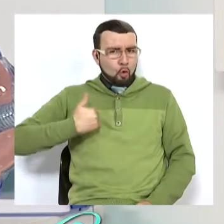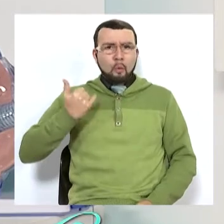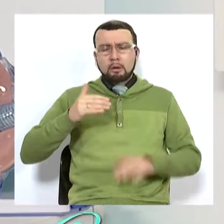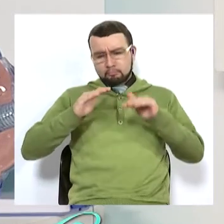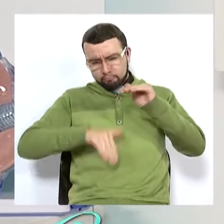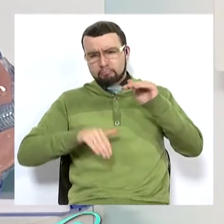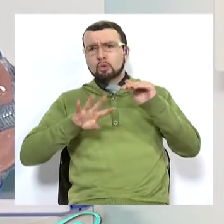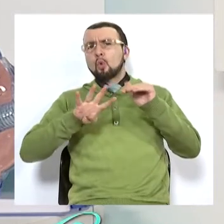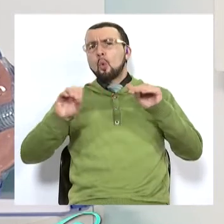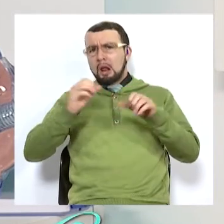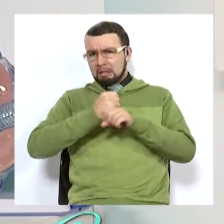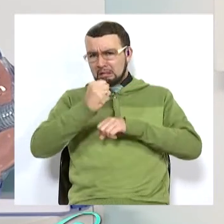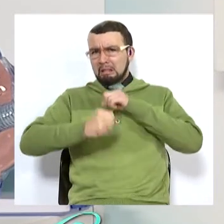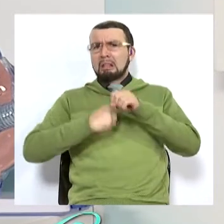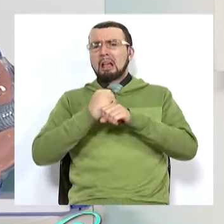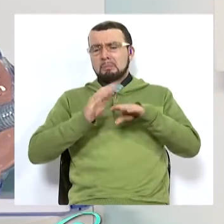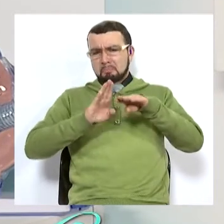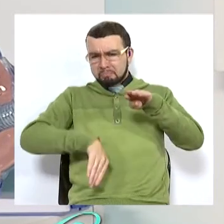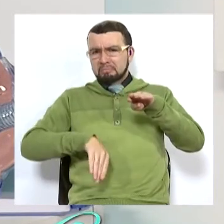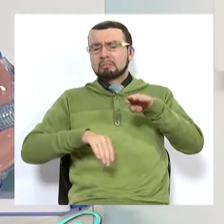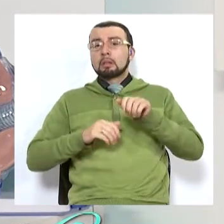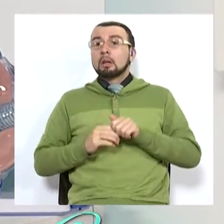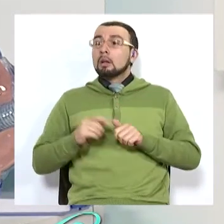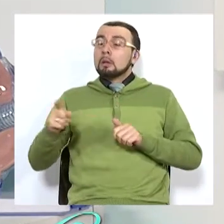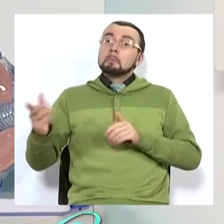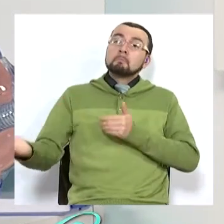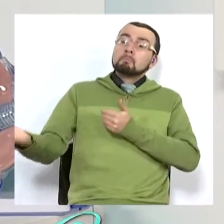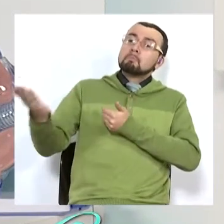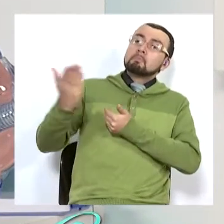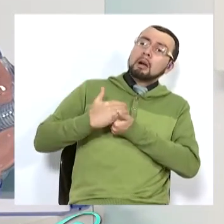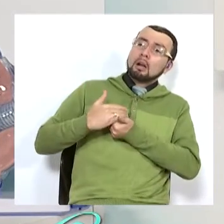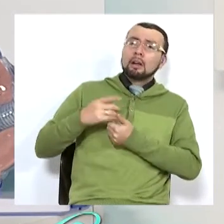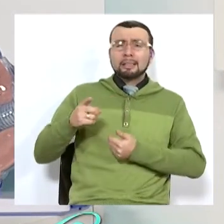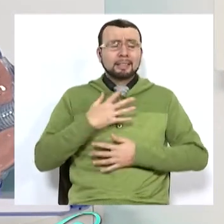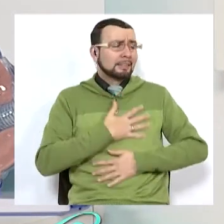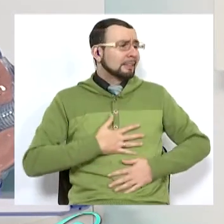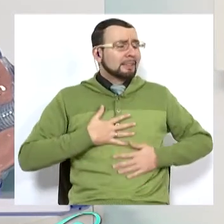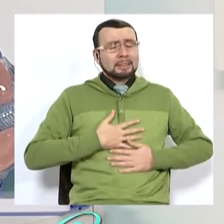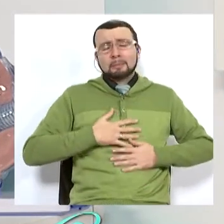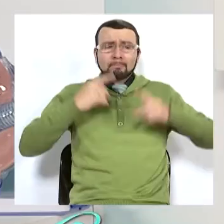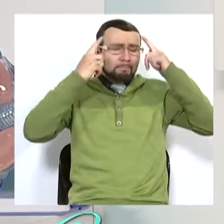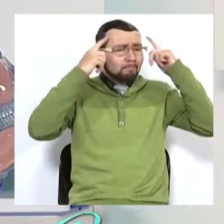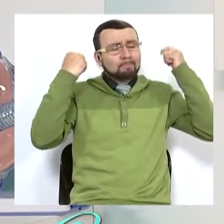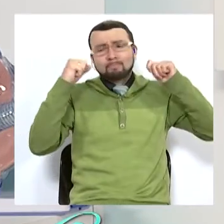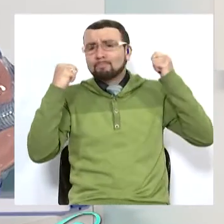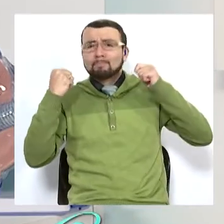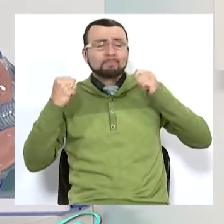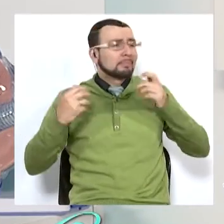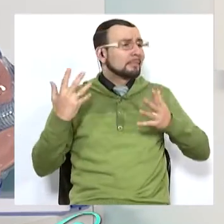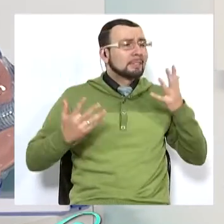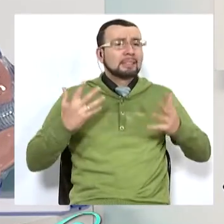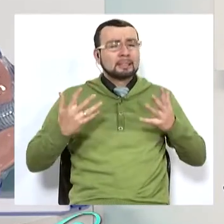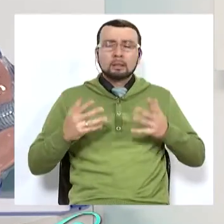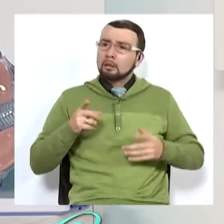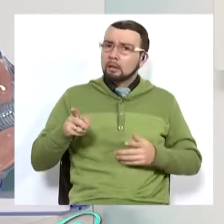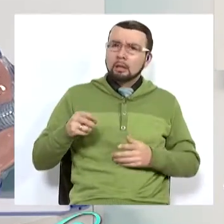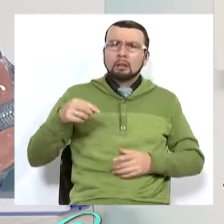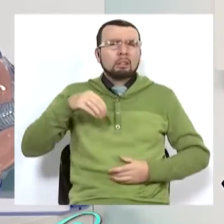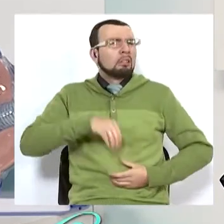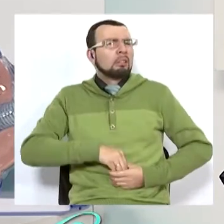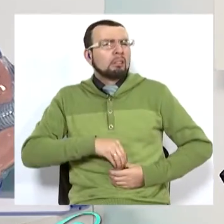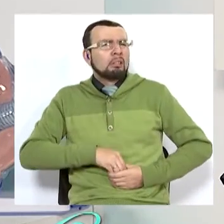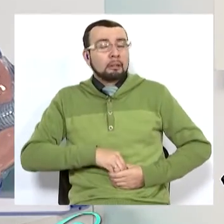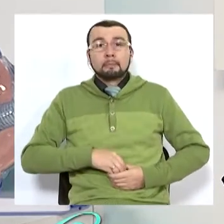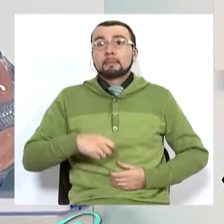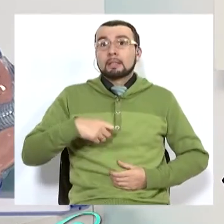de los 40 años, que llegó a la consulta además muy angustiada y llegó a la consulta con una colostomía, o sea, tenía